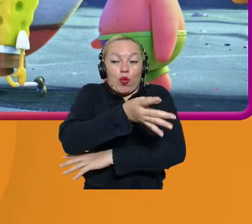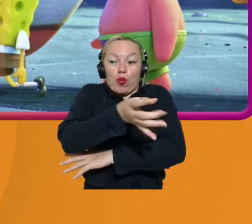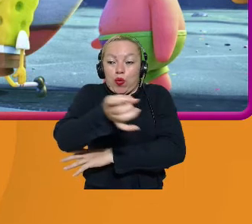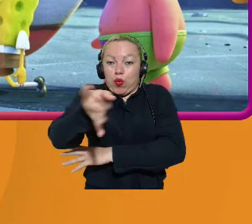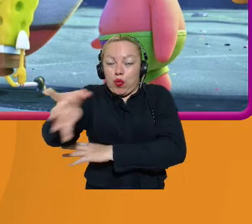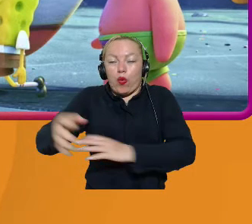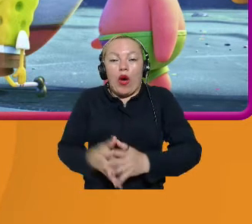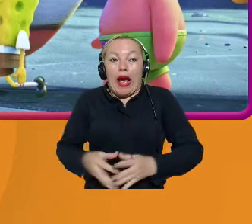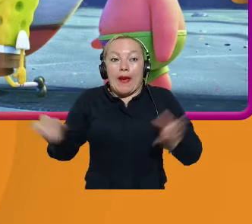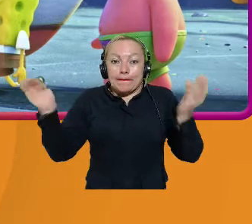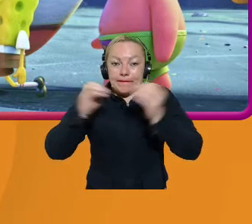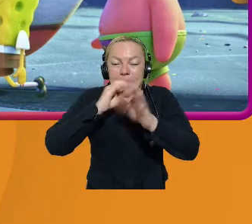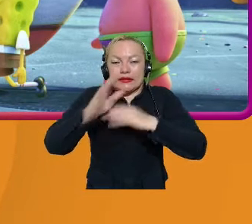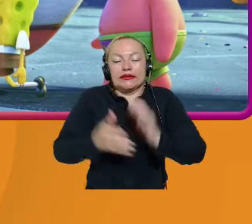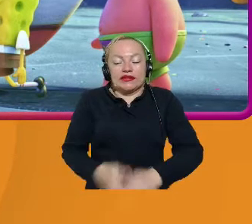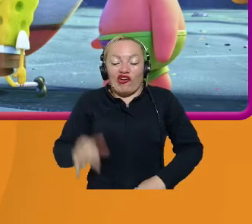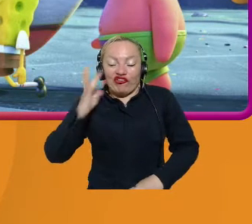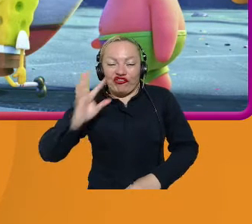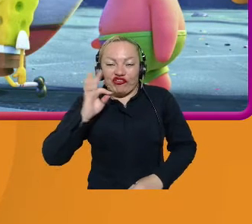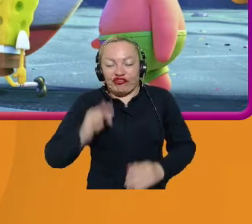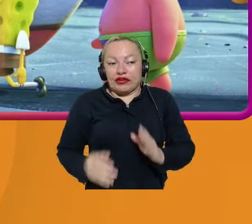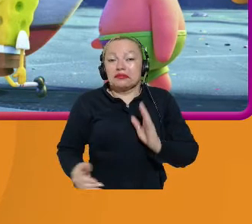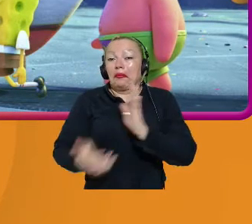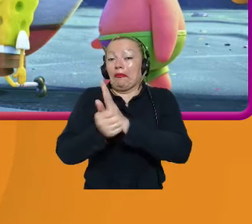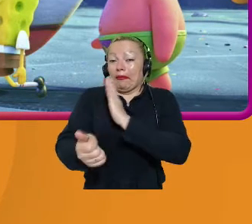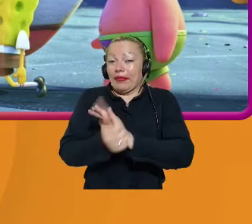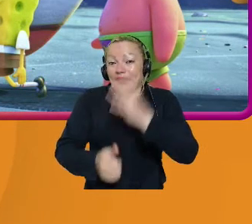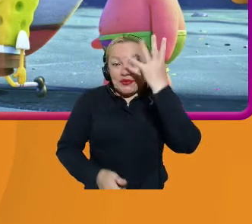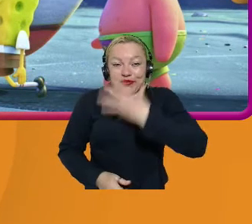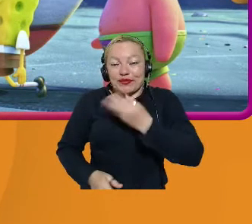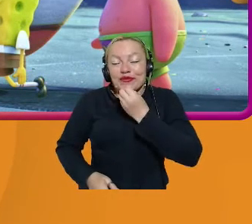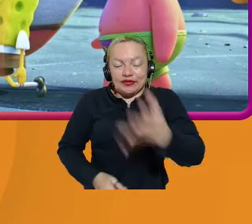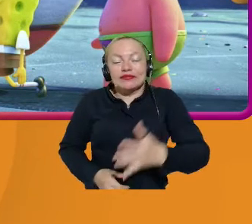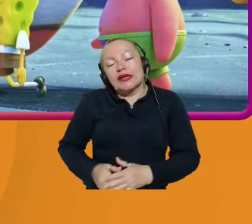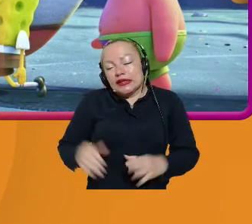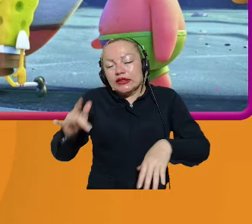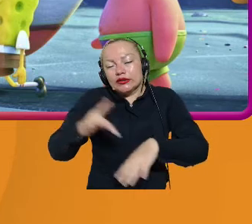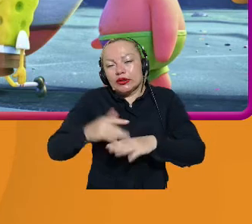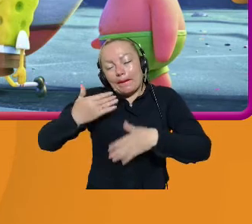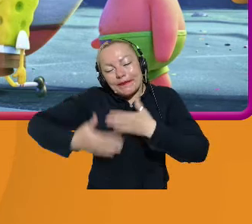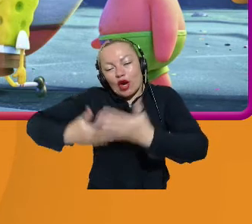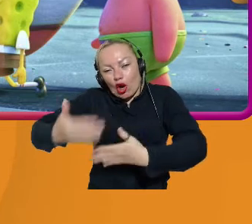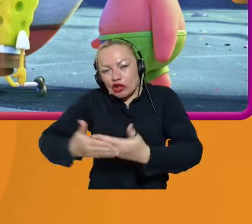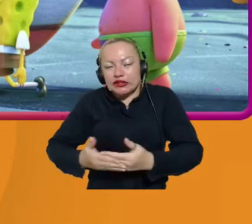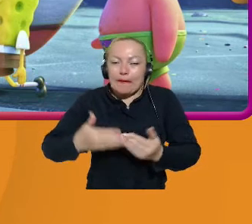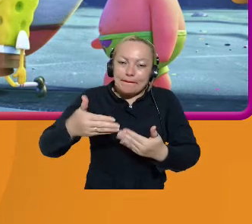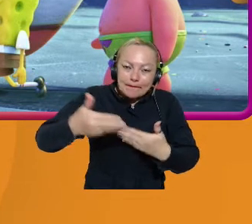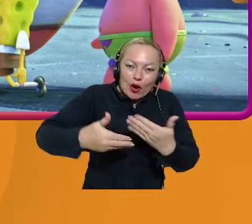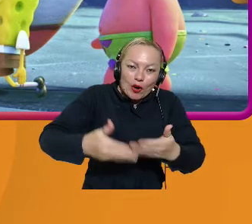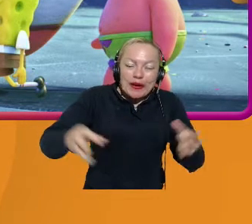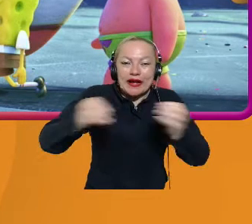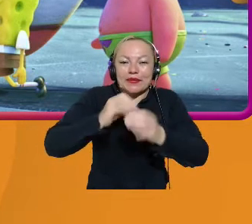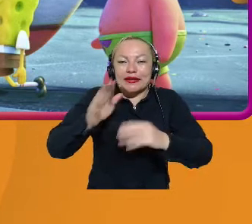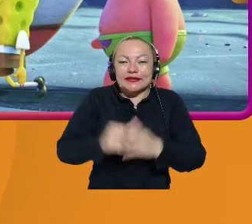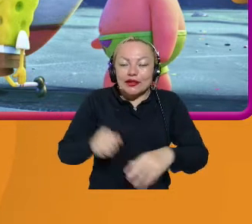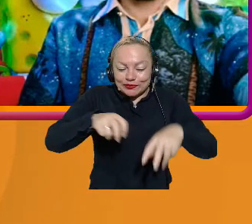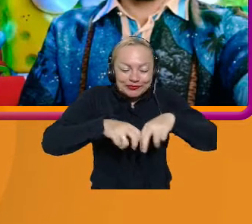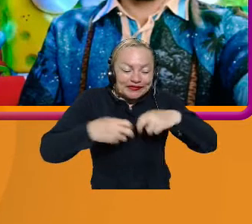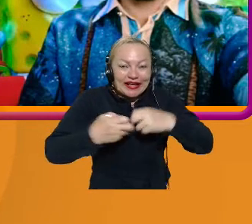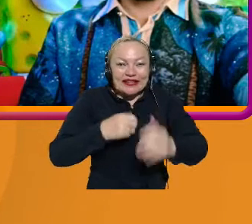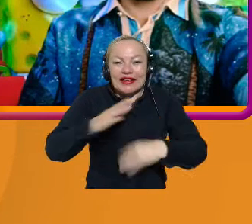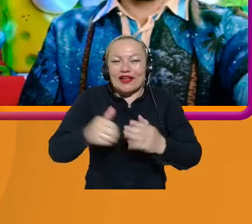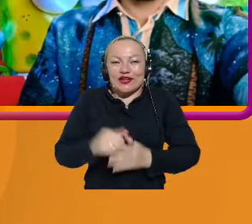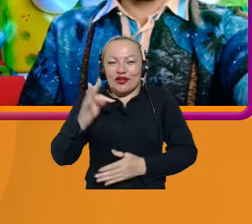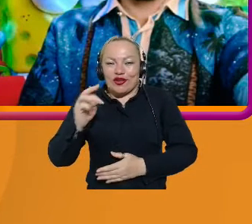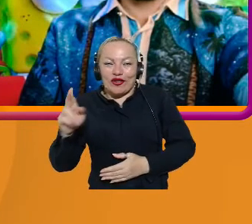pero excelente, qué bien. Sí, me parece muy bien. Ha sido todo un proceso, ¿no? Y un recorrido. Ahí está. Entonces, reggaetón,